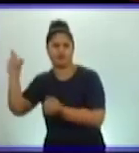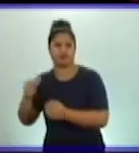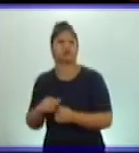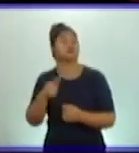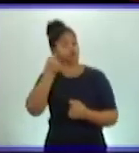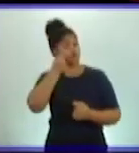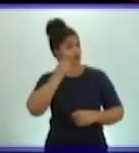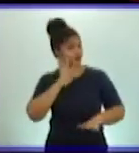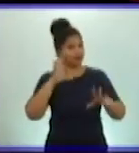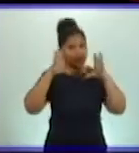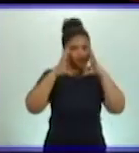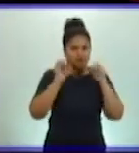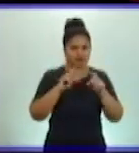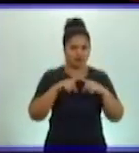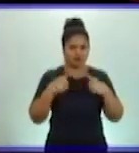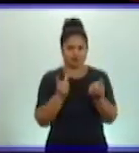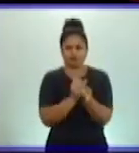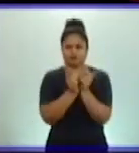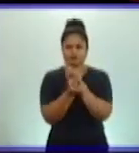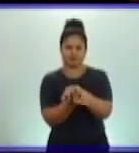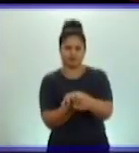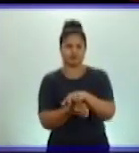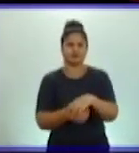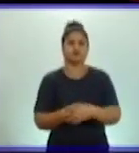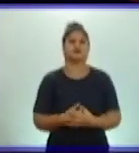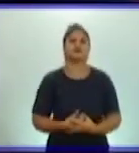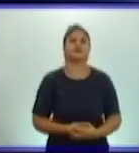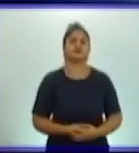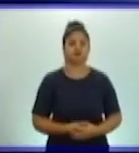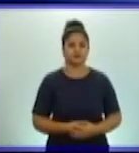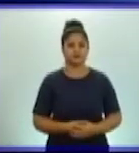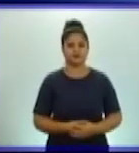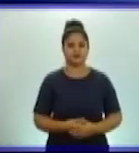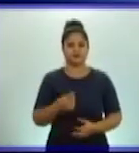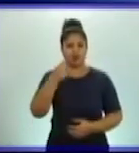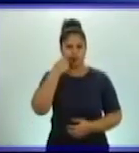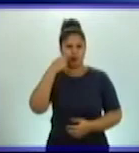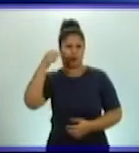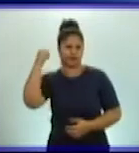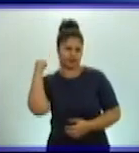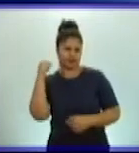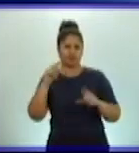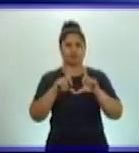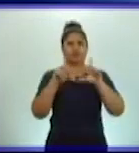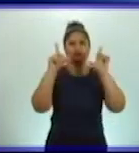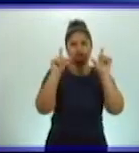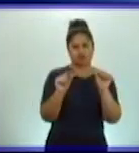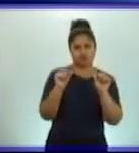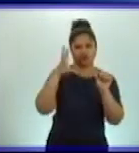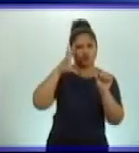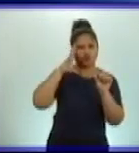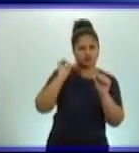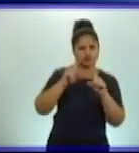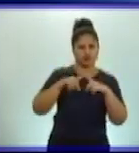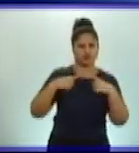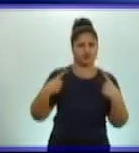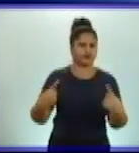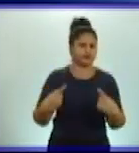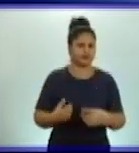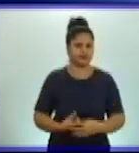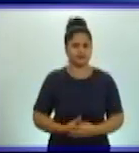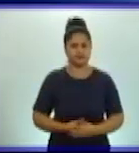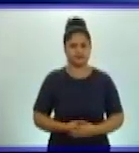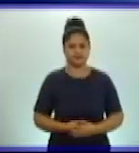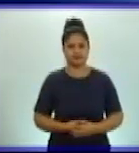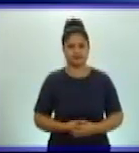está deslindada de esto. Entonces vamos a ver un momentico en el texto y vamos a prestarle atención, por